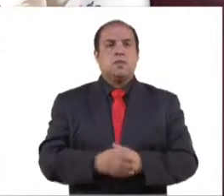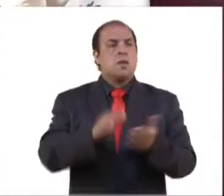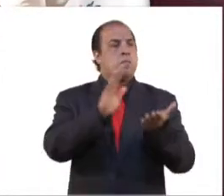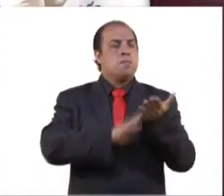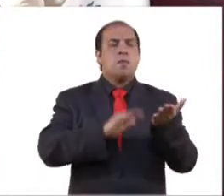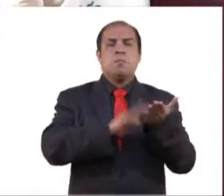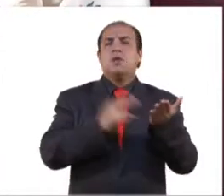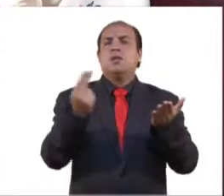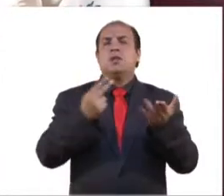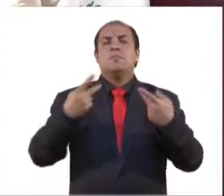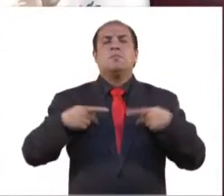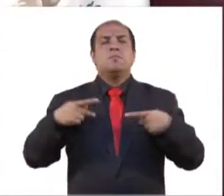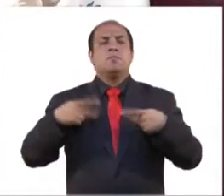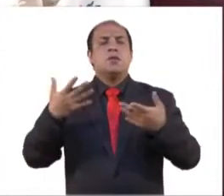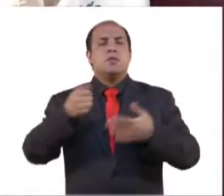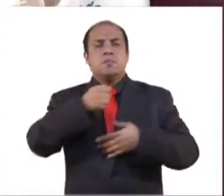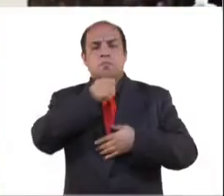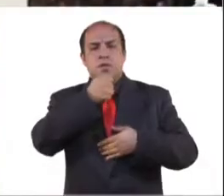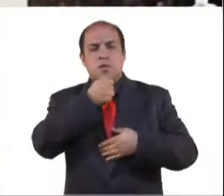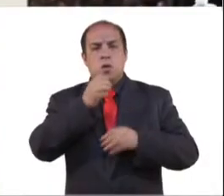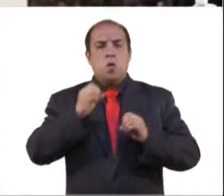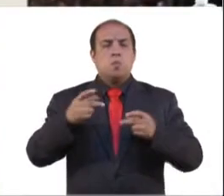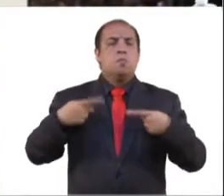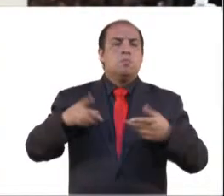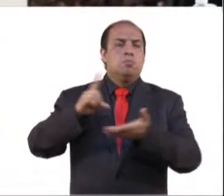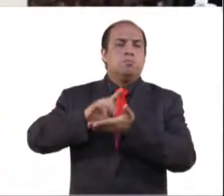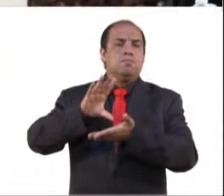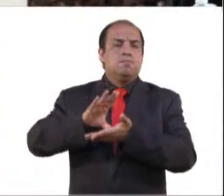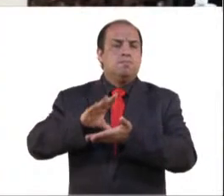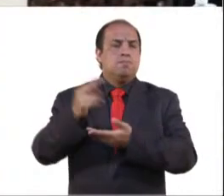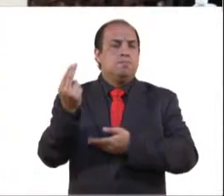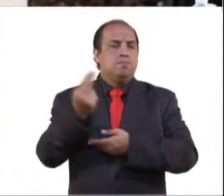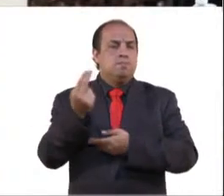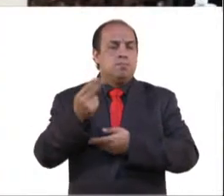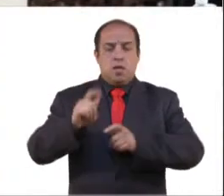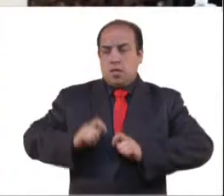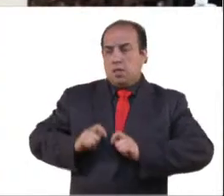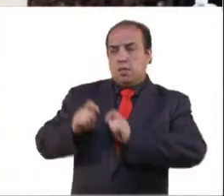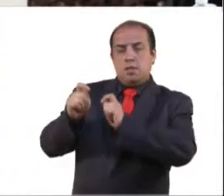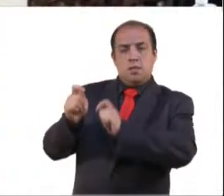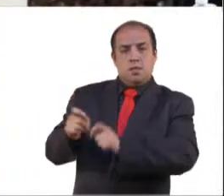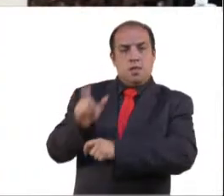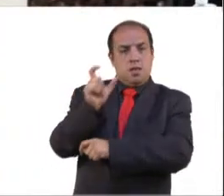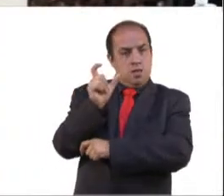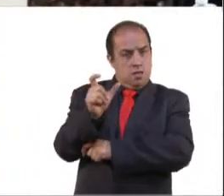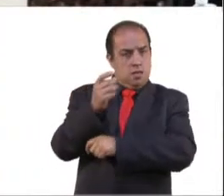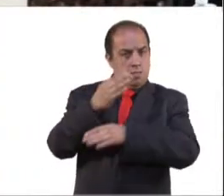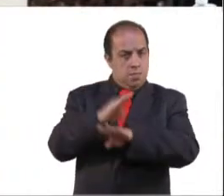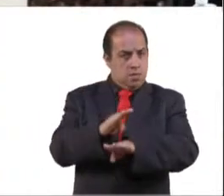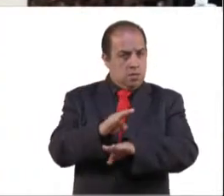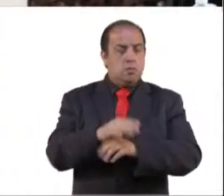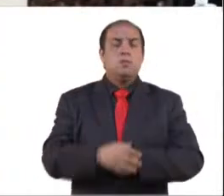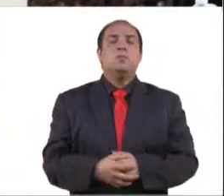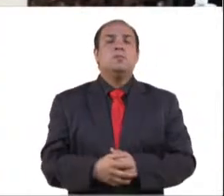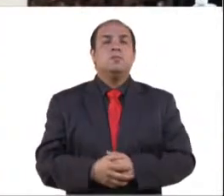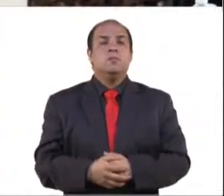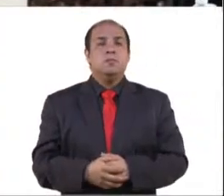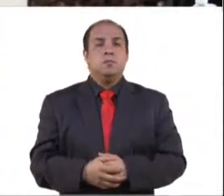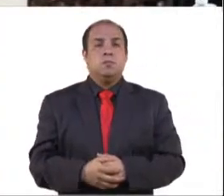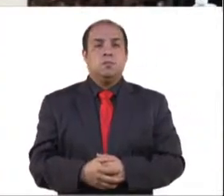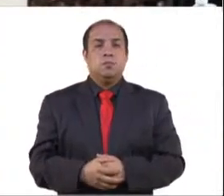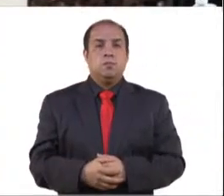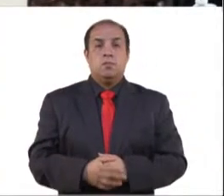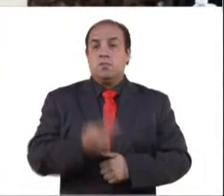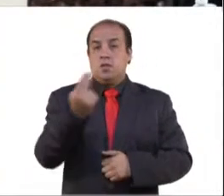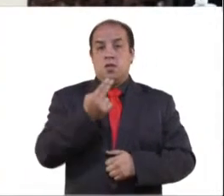los derechohabientes, los adultos mayores y las personas con discapacidad para recibir su tarjeta? Deberán llevar